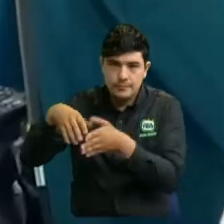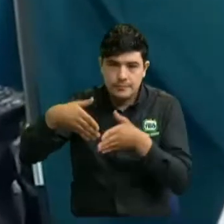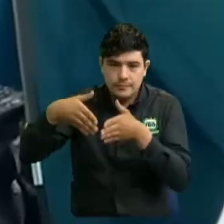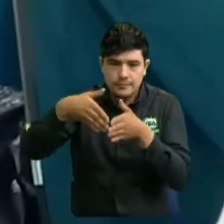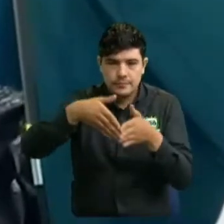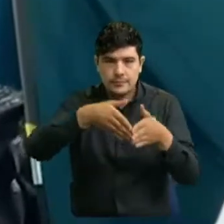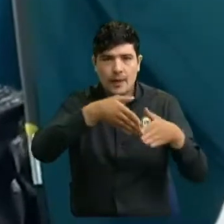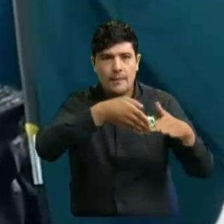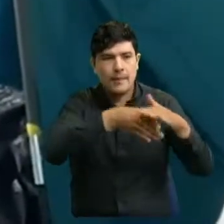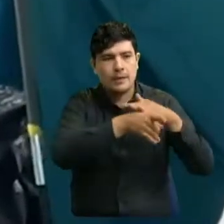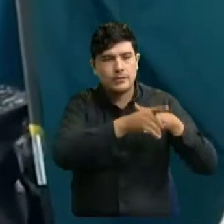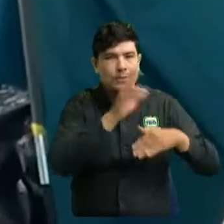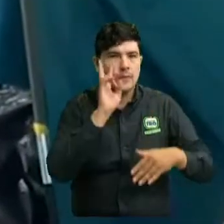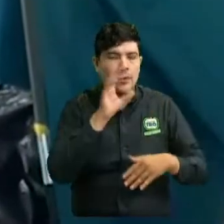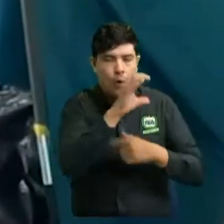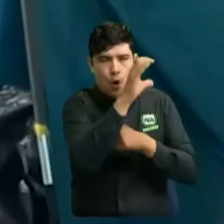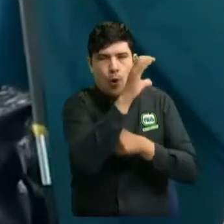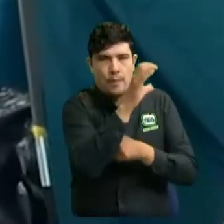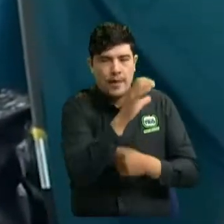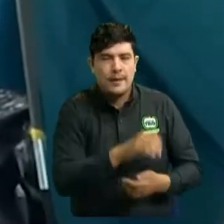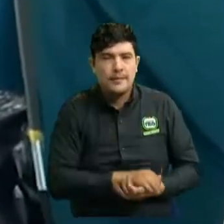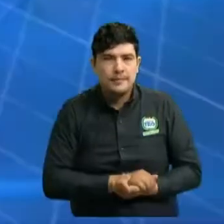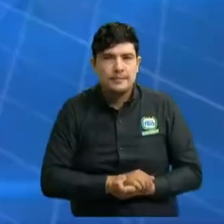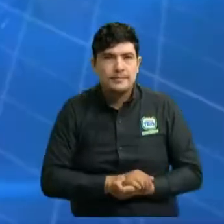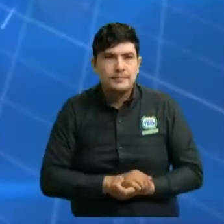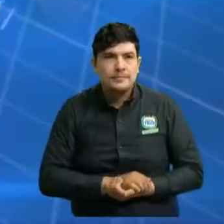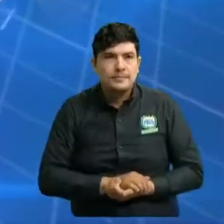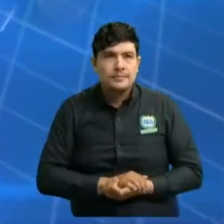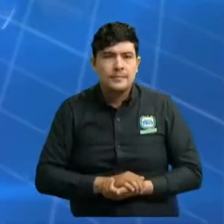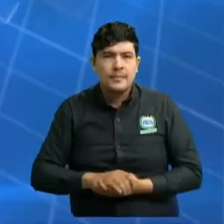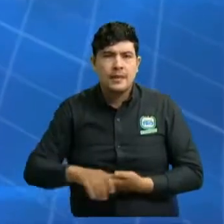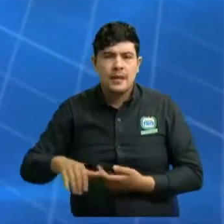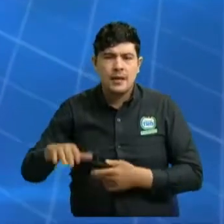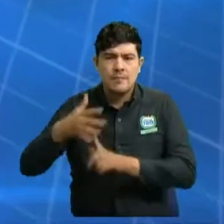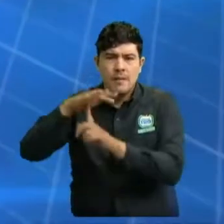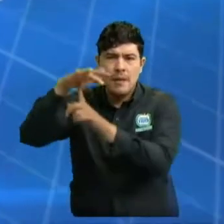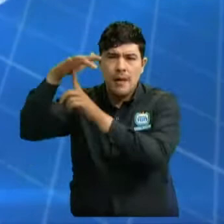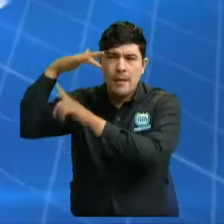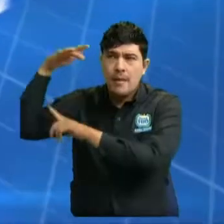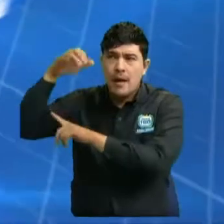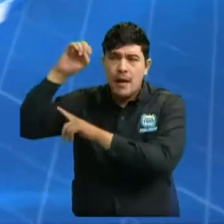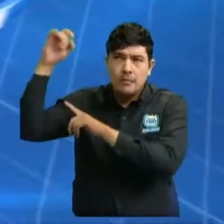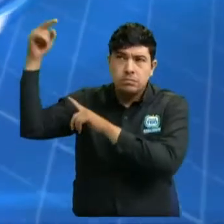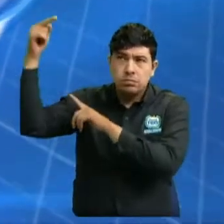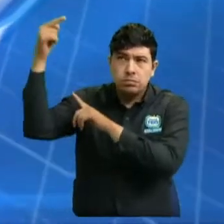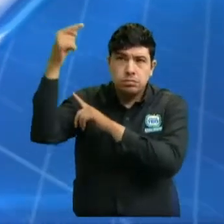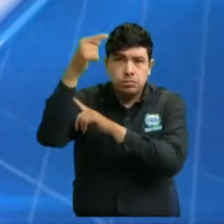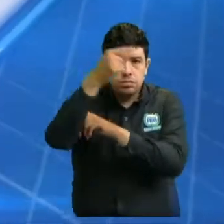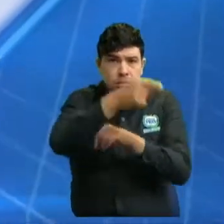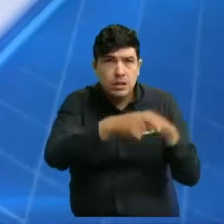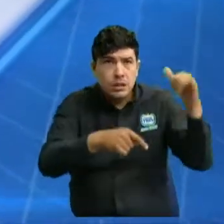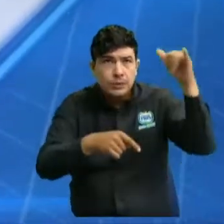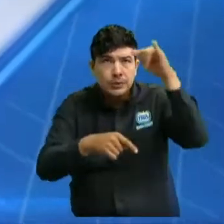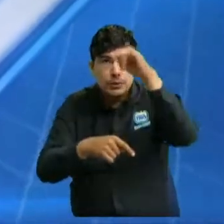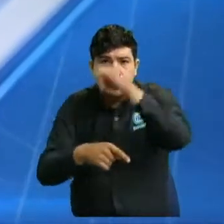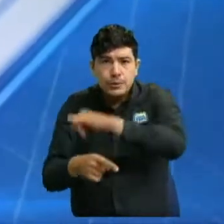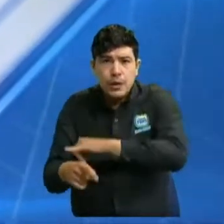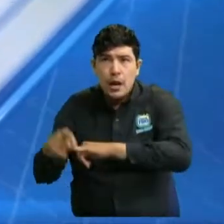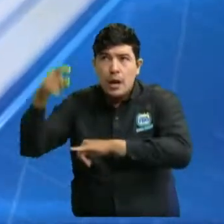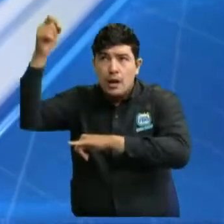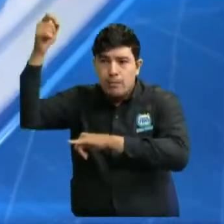los aviones, hacían detonaciones y lanzaban bombas,